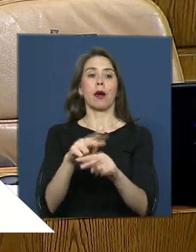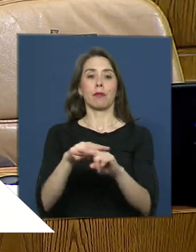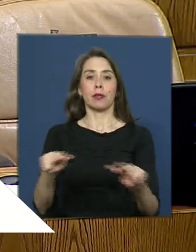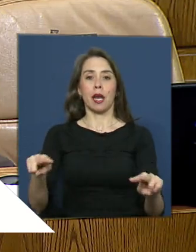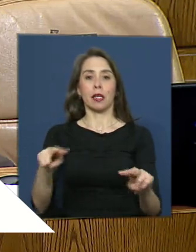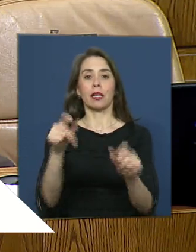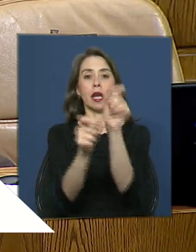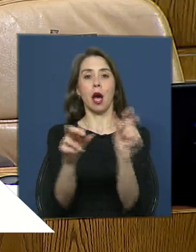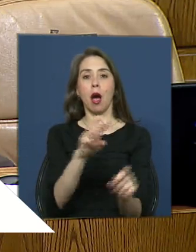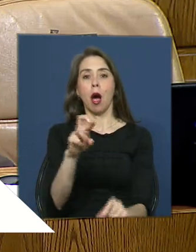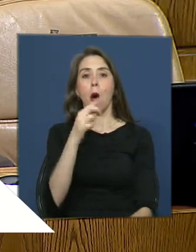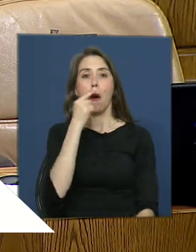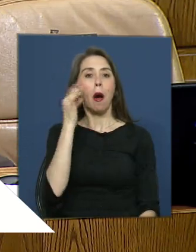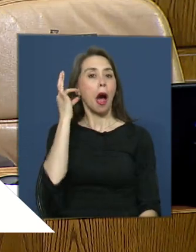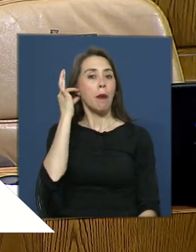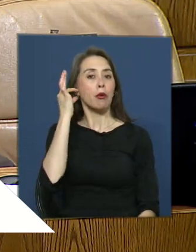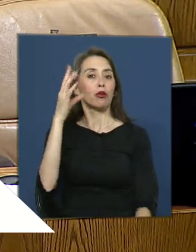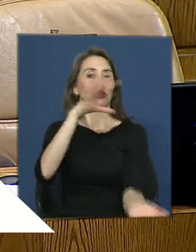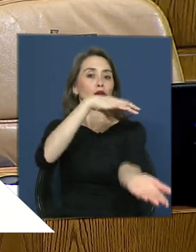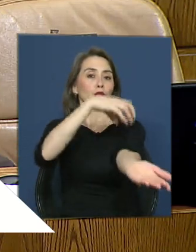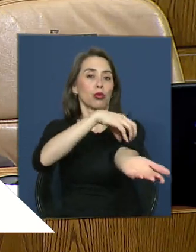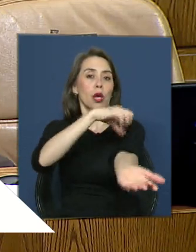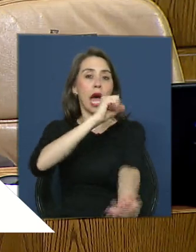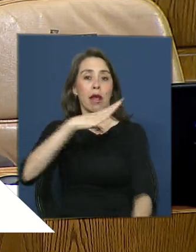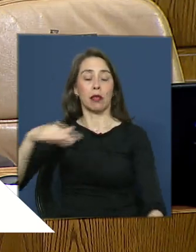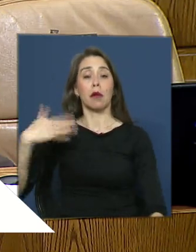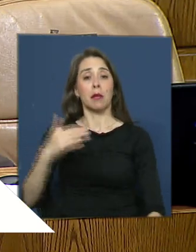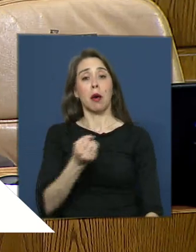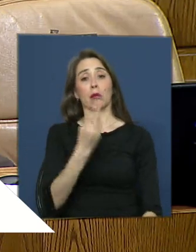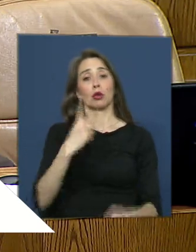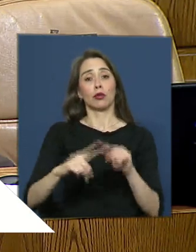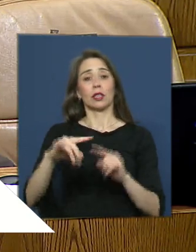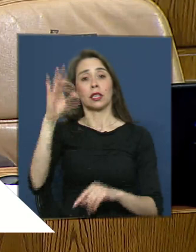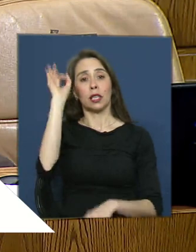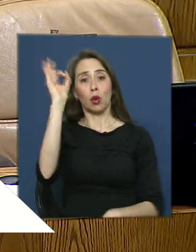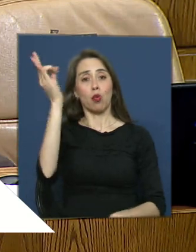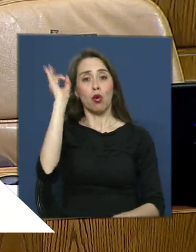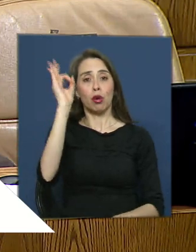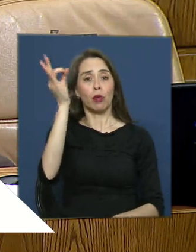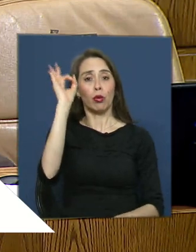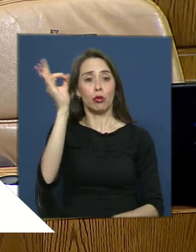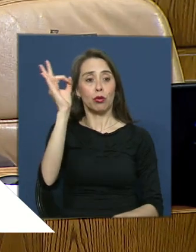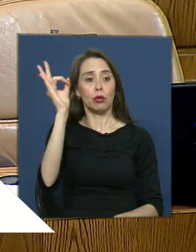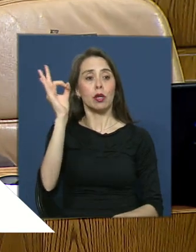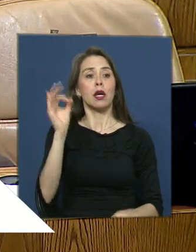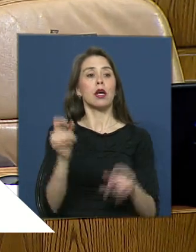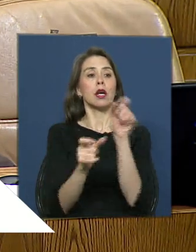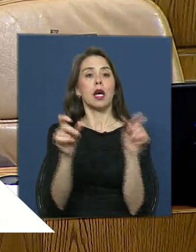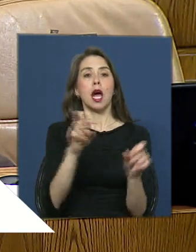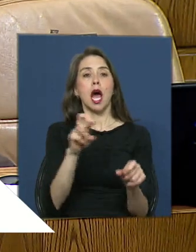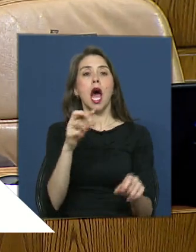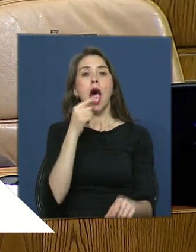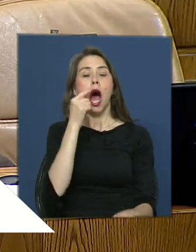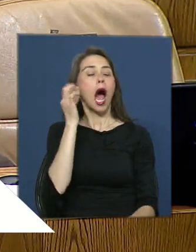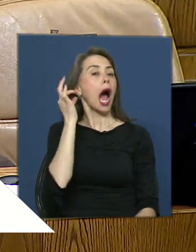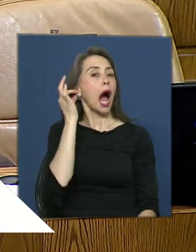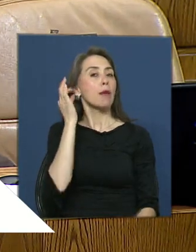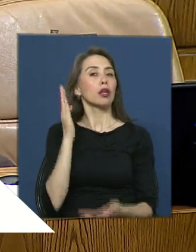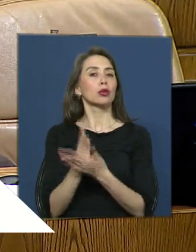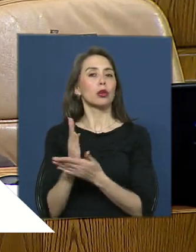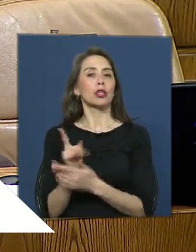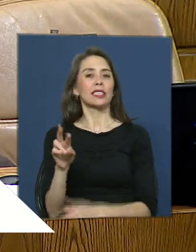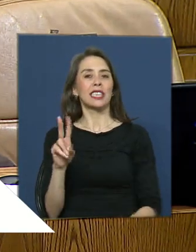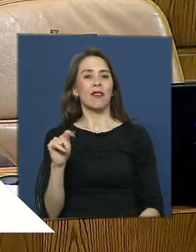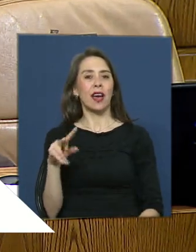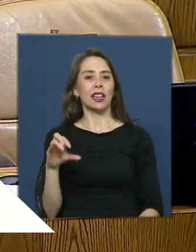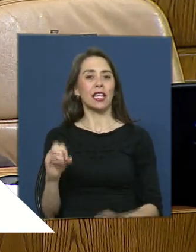para los apoderados que en Atacama nos hemos reunido en reiteradas oportunidades, como las apoderadas del Colegio San Agustín,